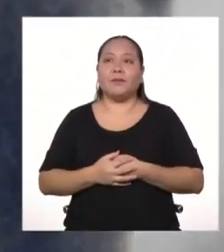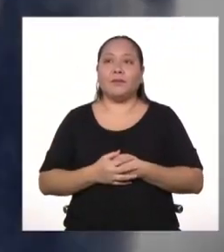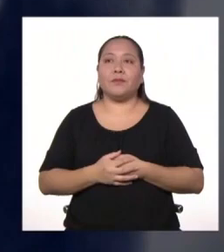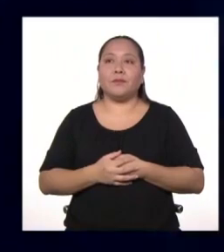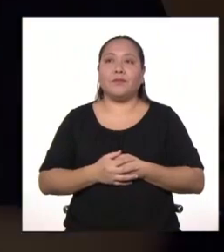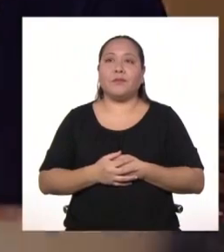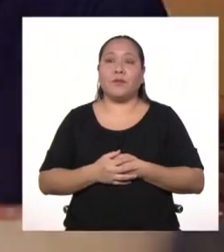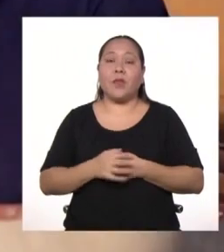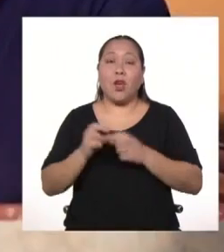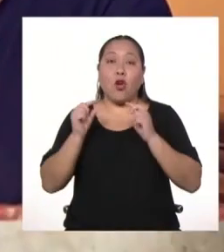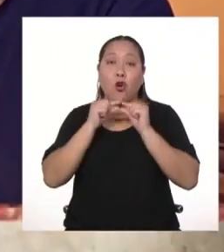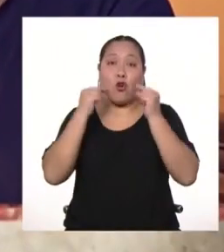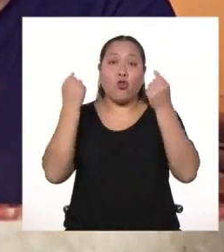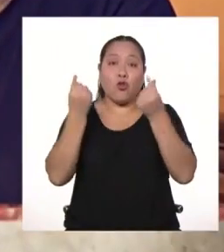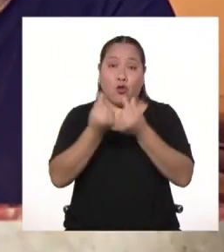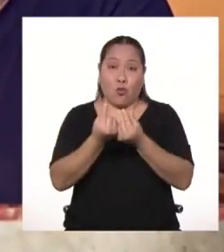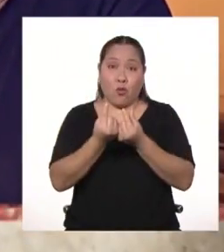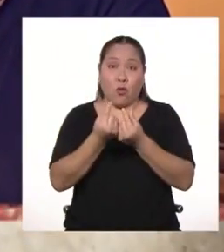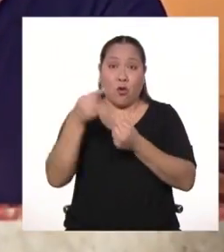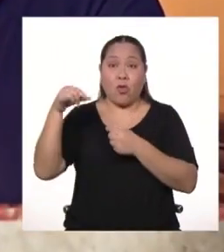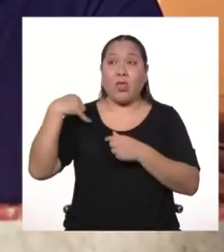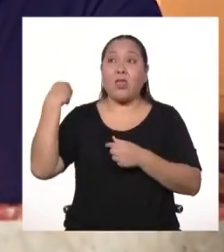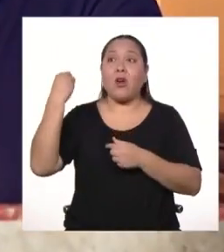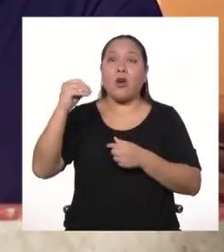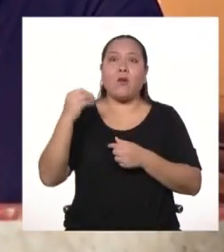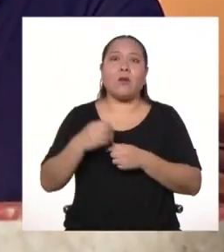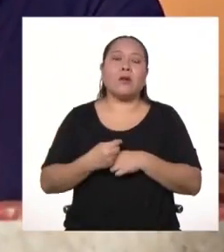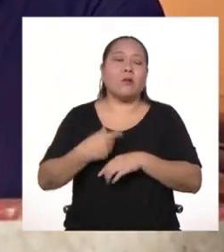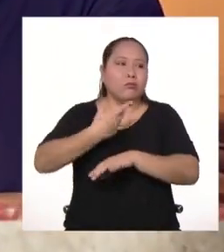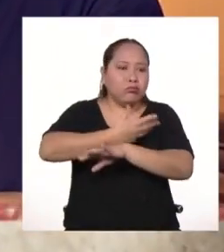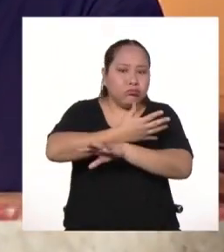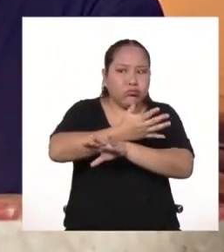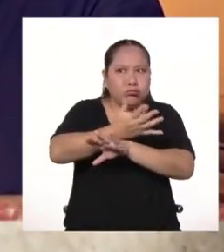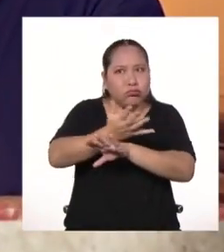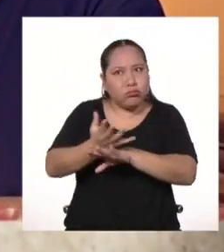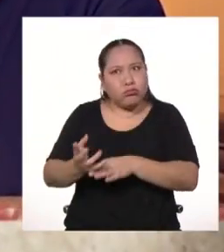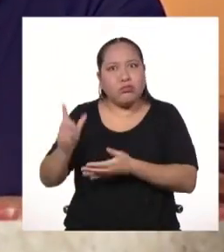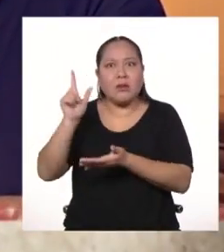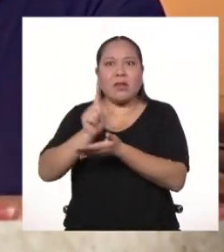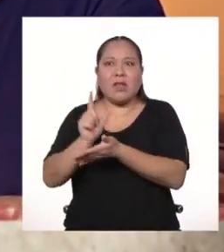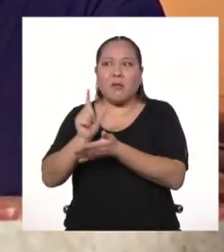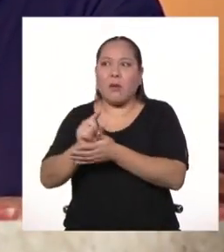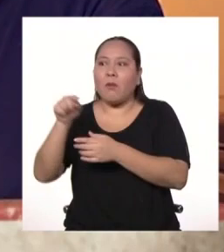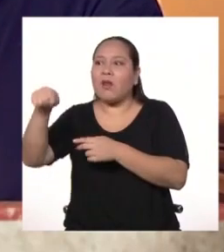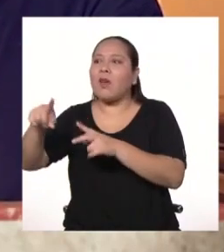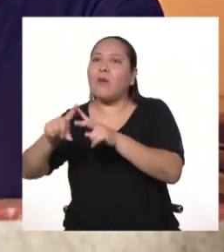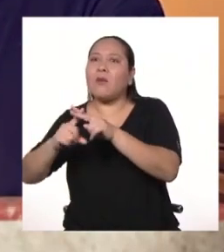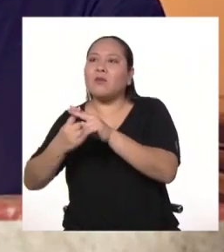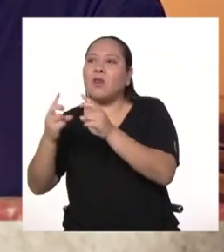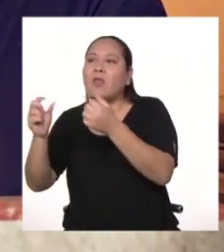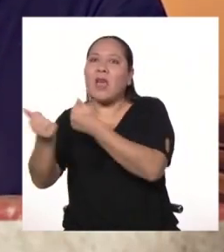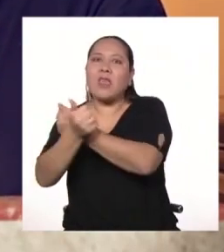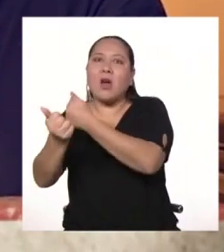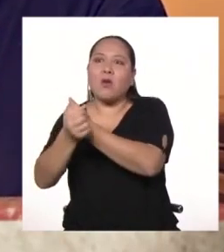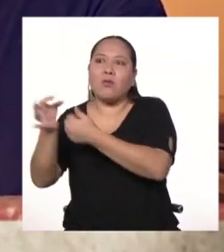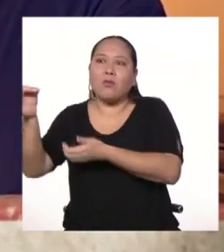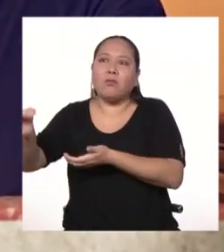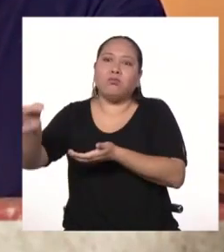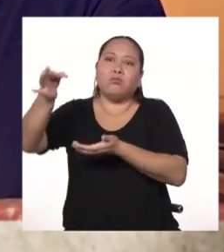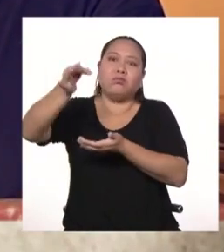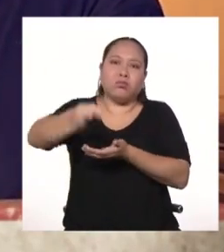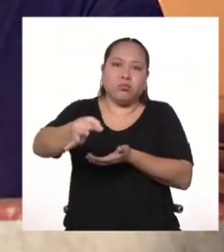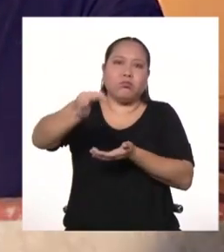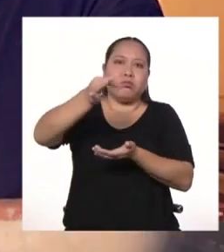Movimiento de jóvenes, como demoró en llegar el cuerpo a Lima por el difícil viaje a Ayacucho, vinieron gente de provincias. Fue una gran reunión de